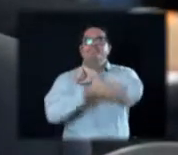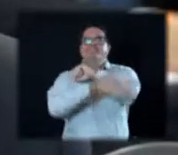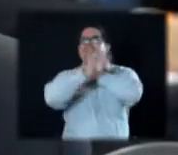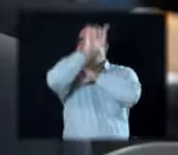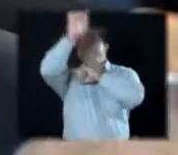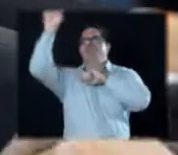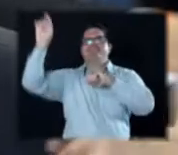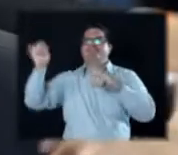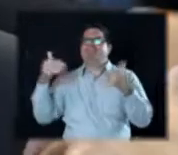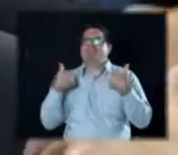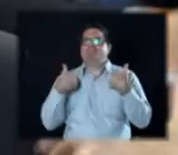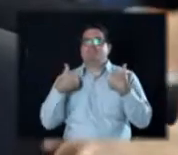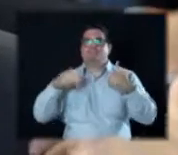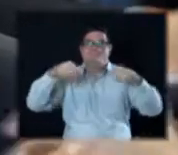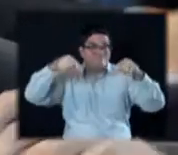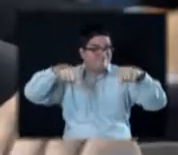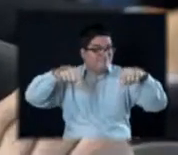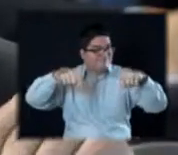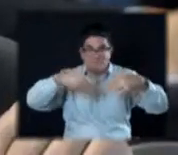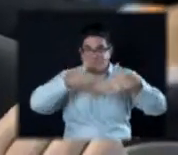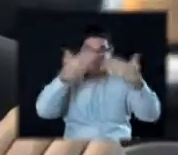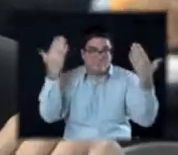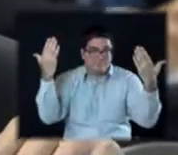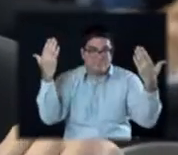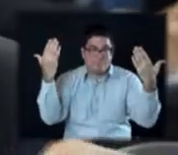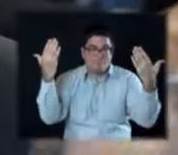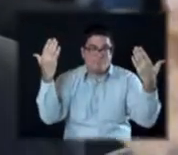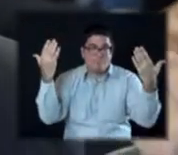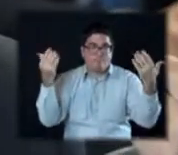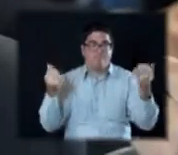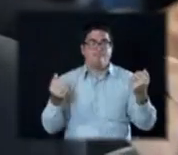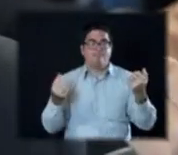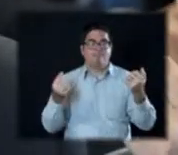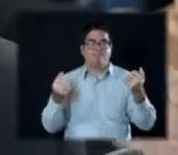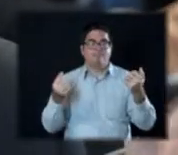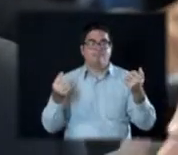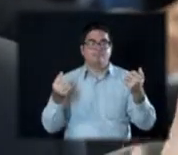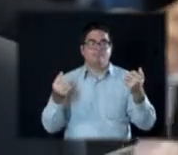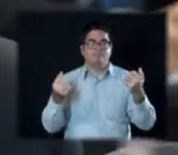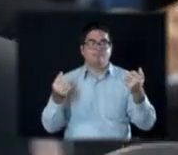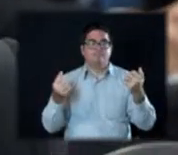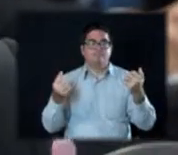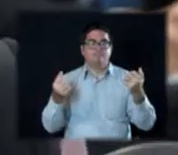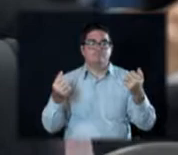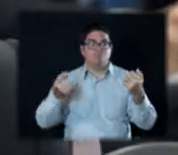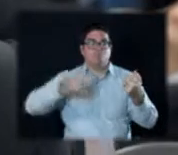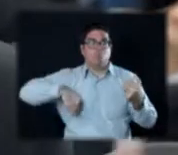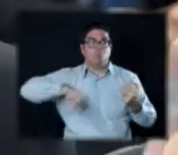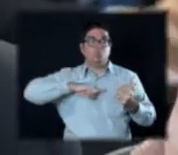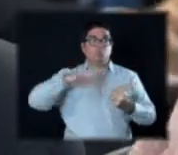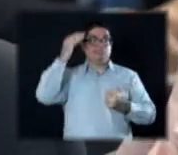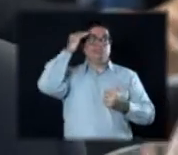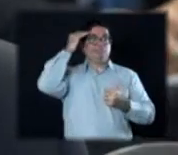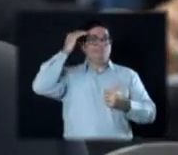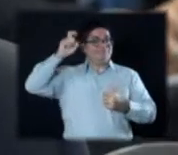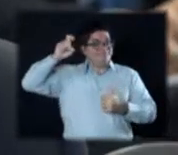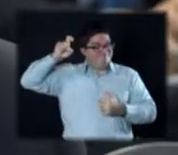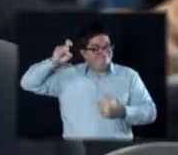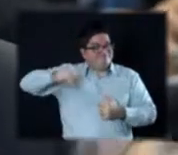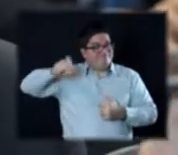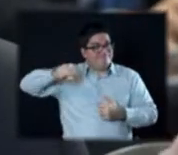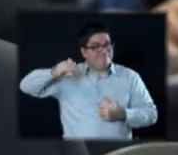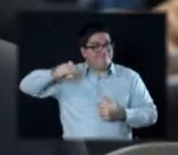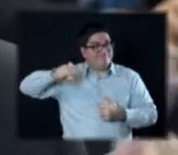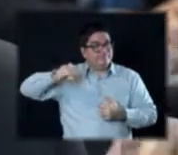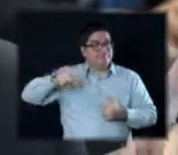Hacienda. Todos los países desarrollados tienen un presupuesto de gastos fiscales, y nosotros no. No porque no sabemos